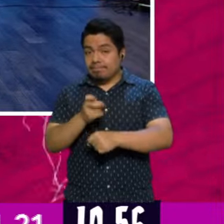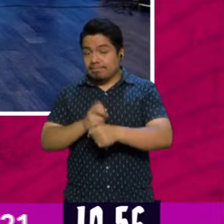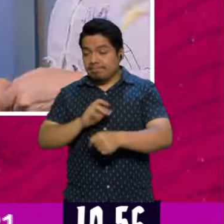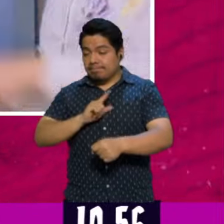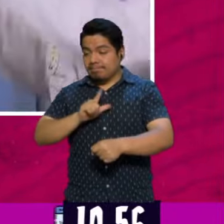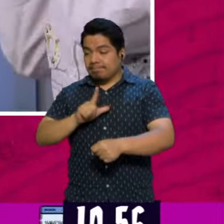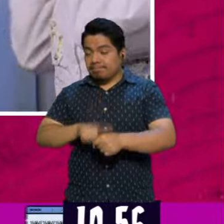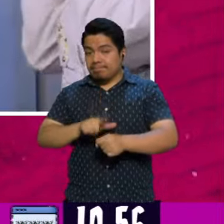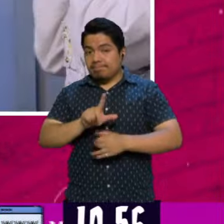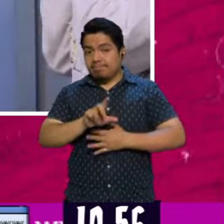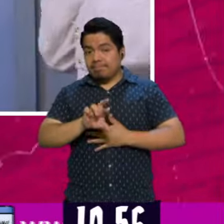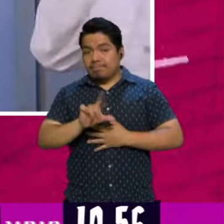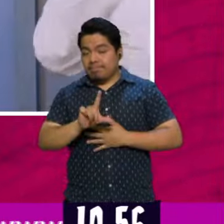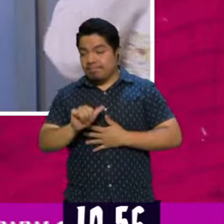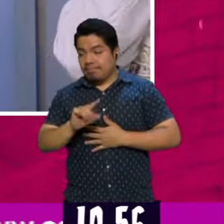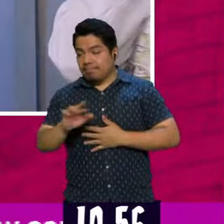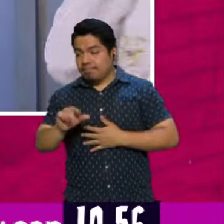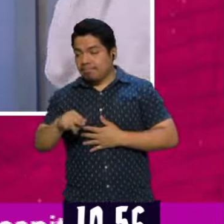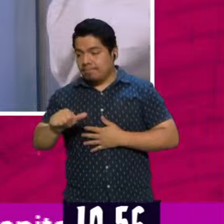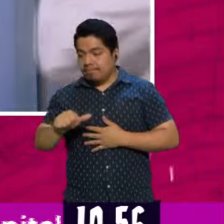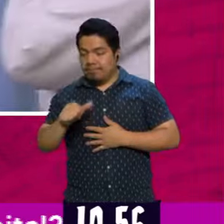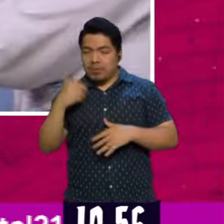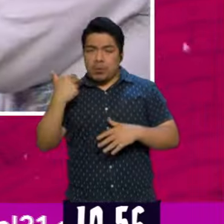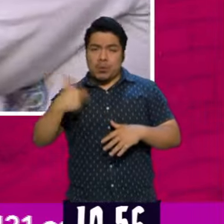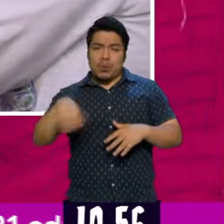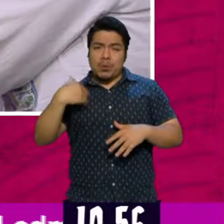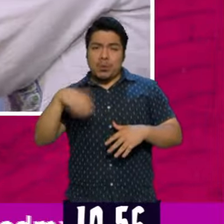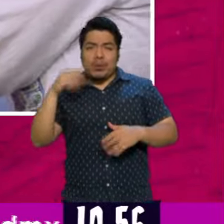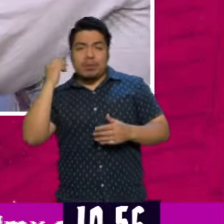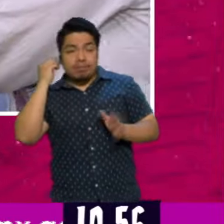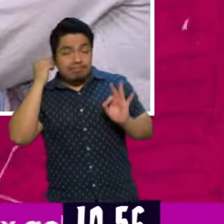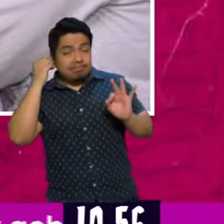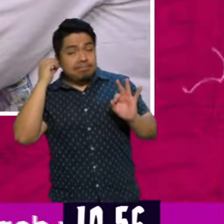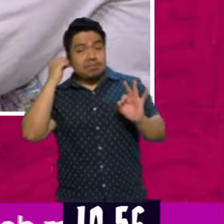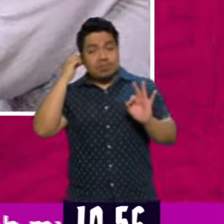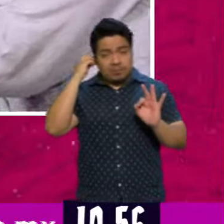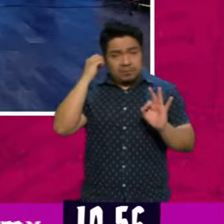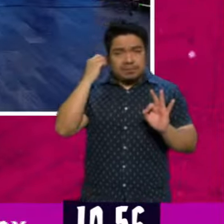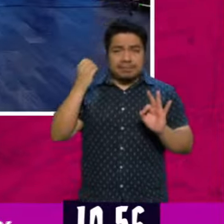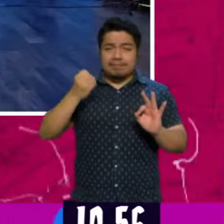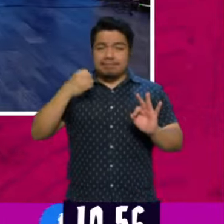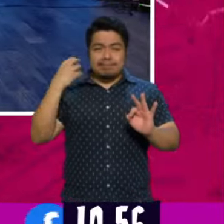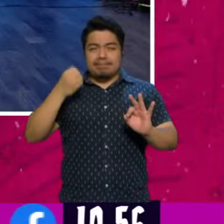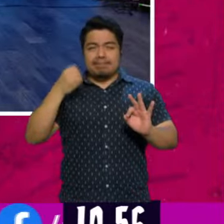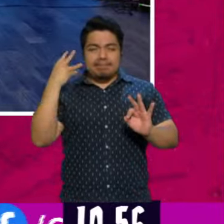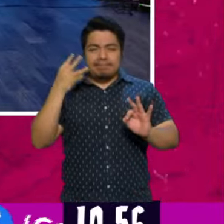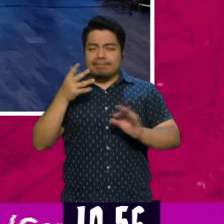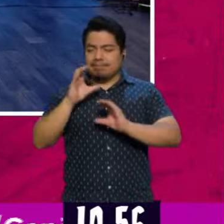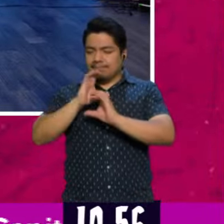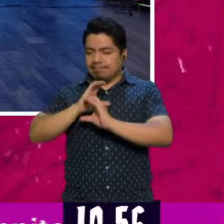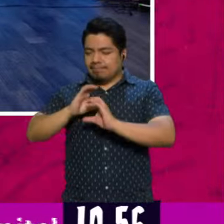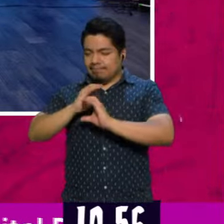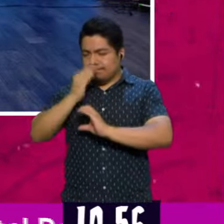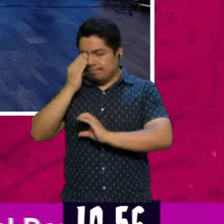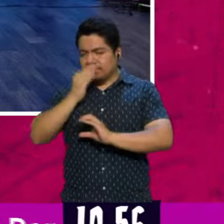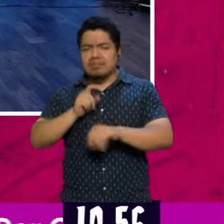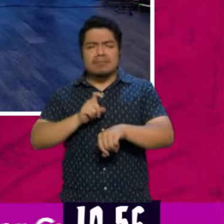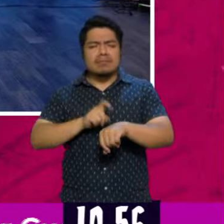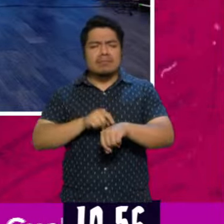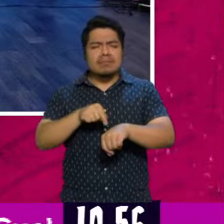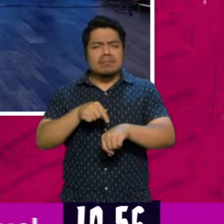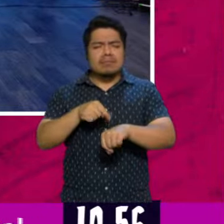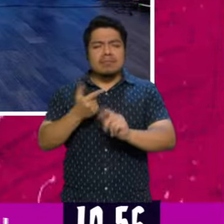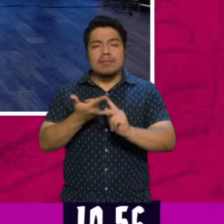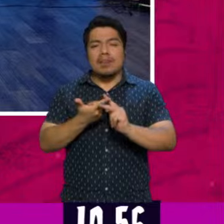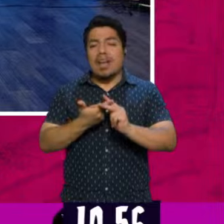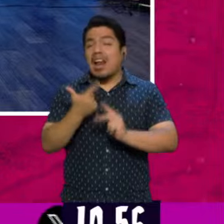de la Cadena. ¡Hombre! ¡Uy, no va a ser eso! Y la Durca. Se sabe todas las rolas que existen. ¿A qué hora va a empezar? A